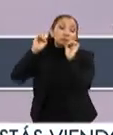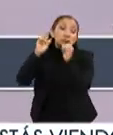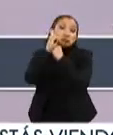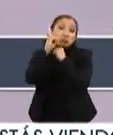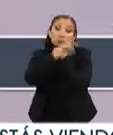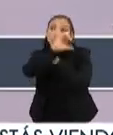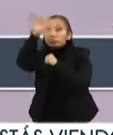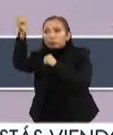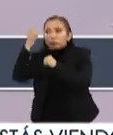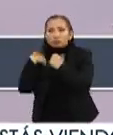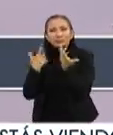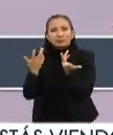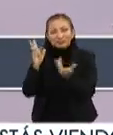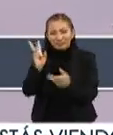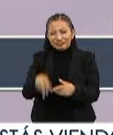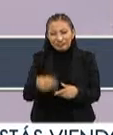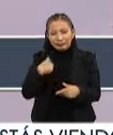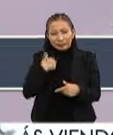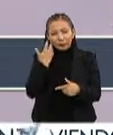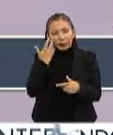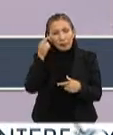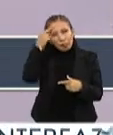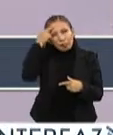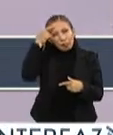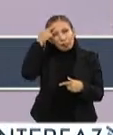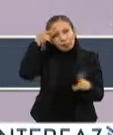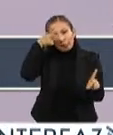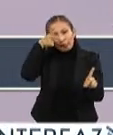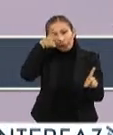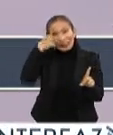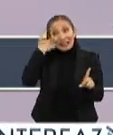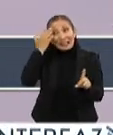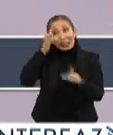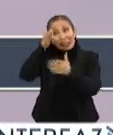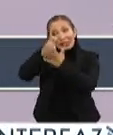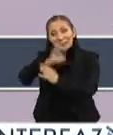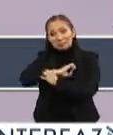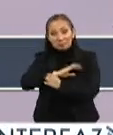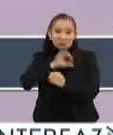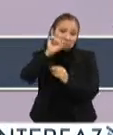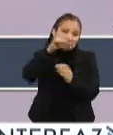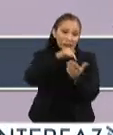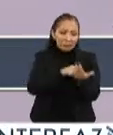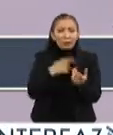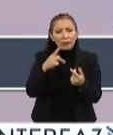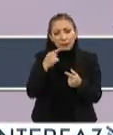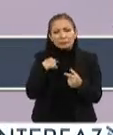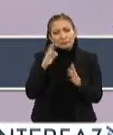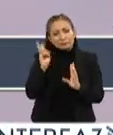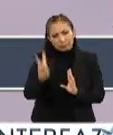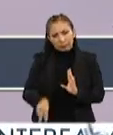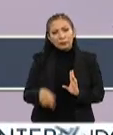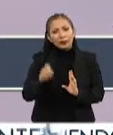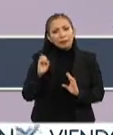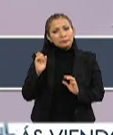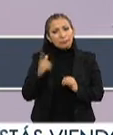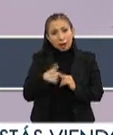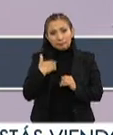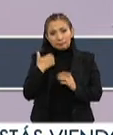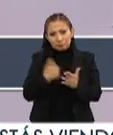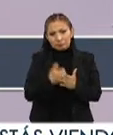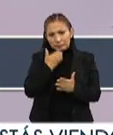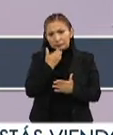O países, sí. De hecho, yo tengo como que la idea de querer irme a España o a otro lado. Qué bueno. Pero así se me hace algo